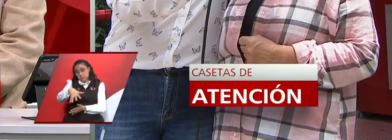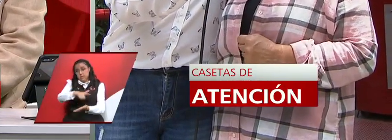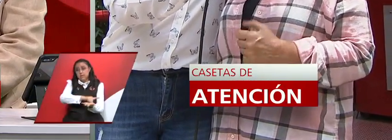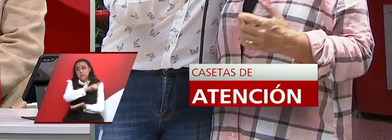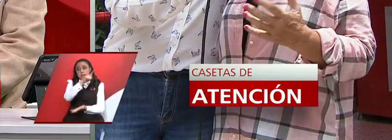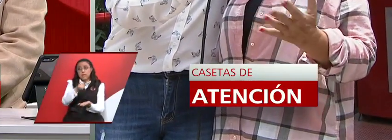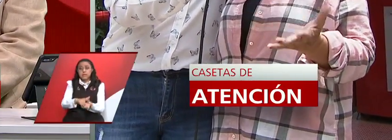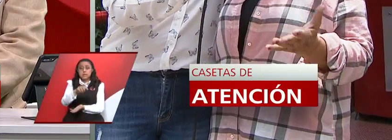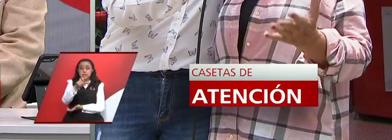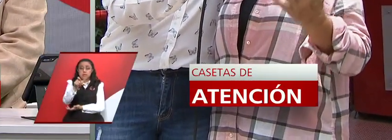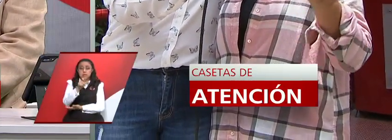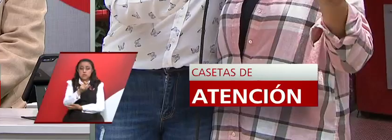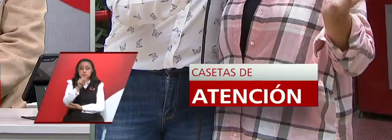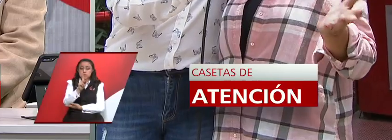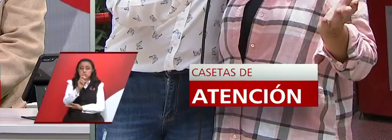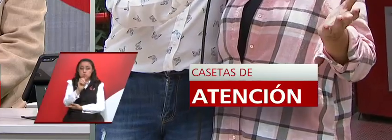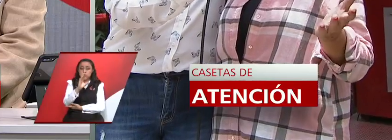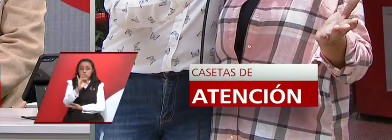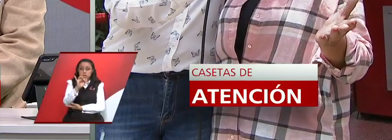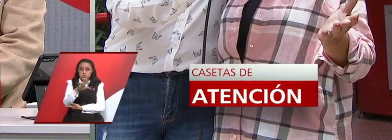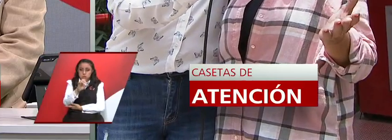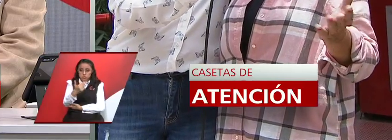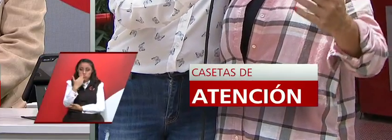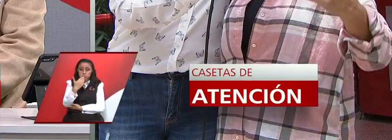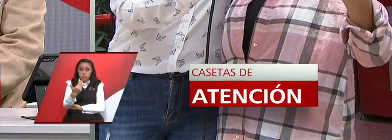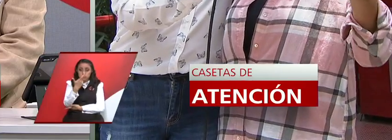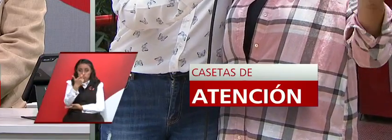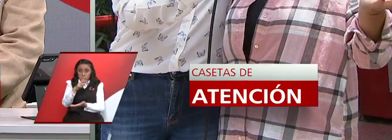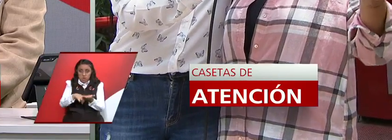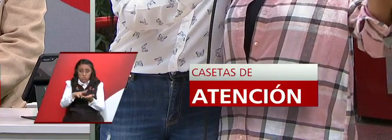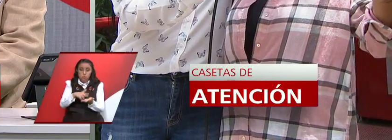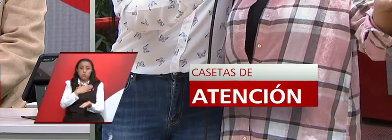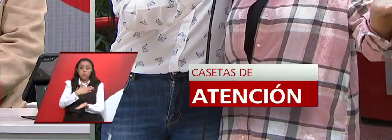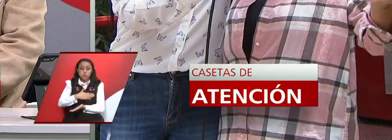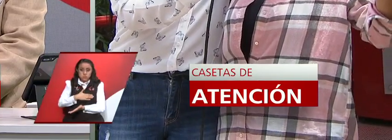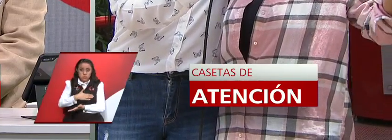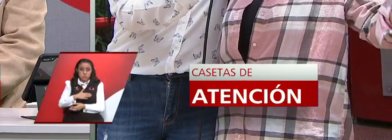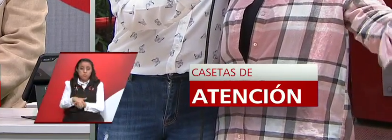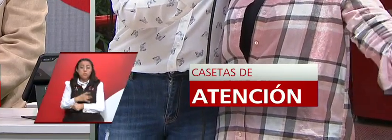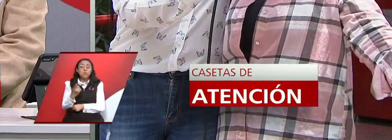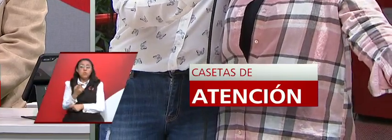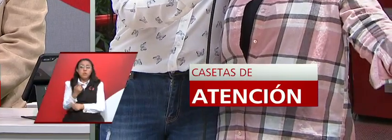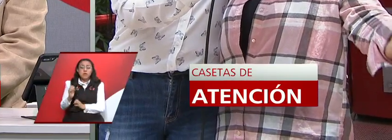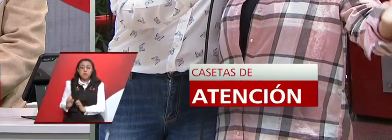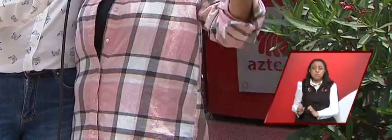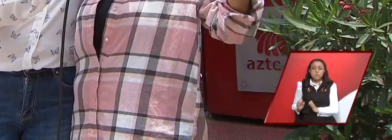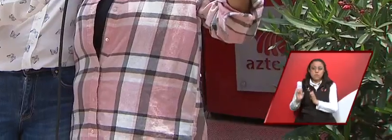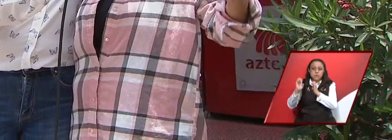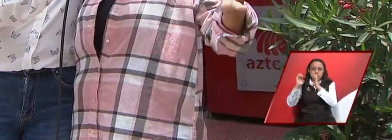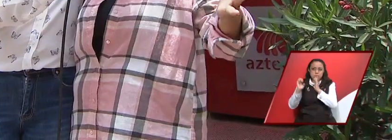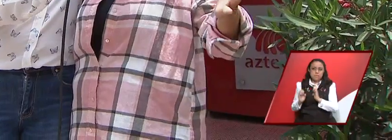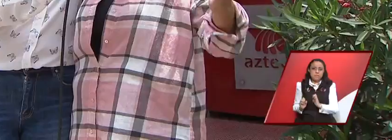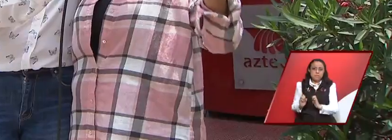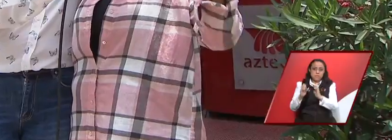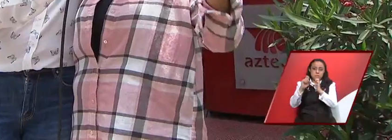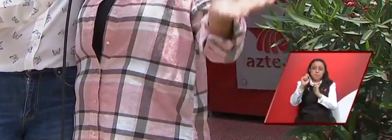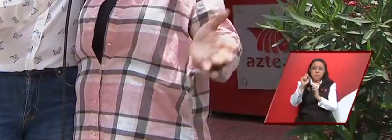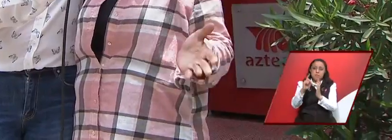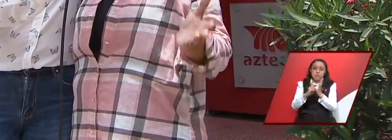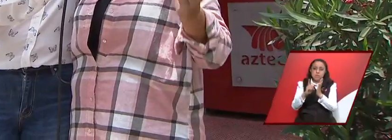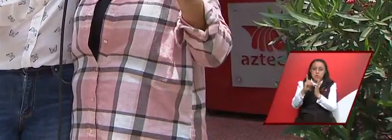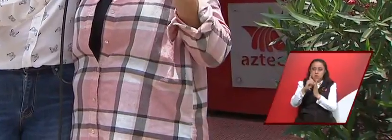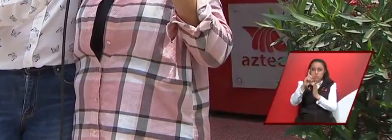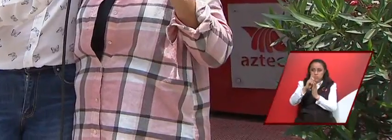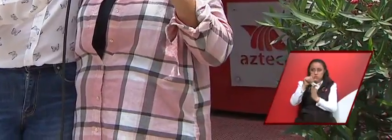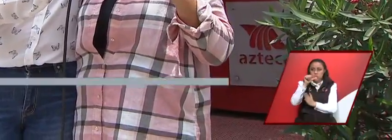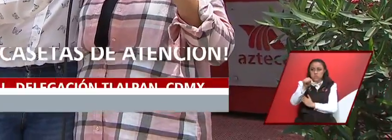expropiación, y que sea un precio justo, porque era... Bueno, un edificio de 20 departamentos,